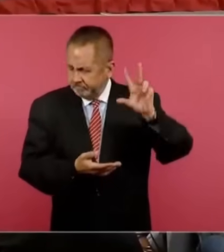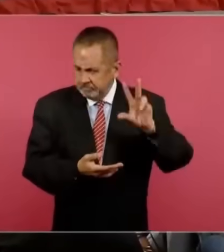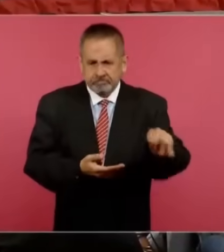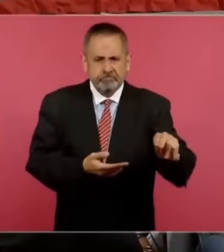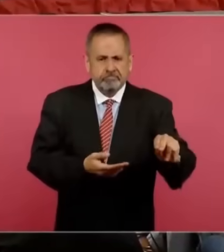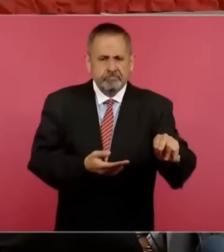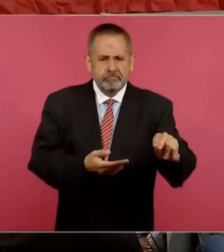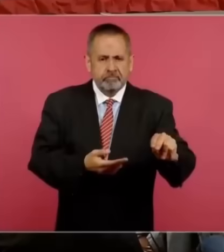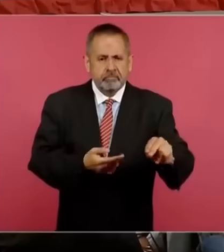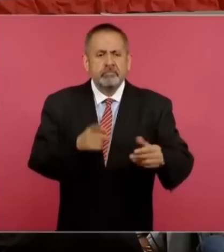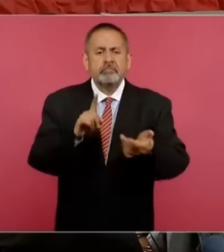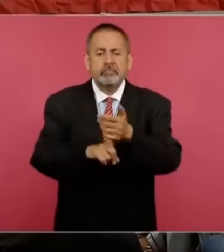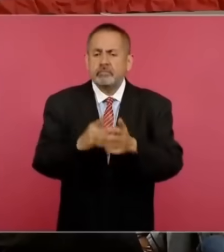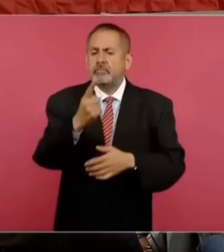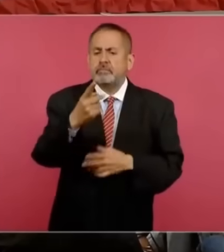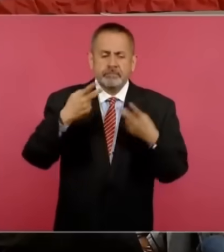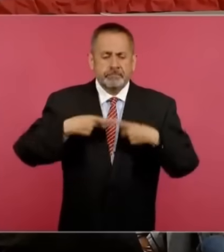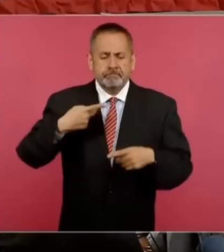Solo un traidor